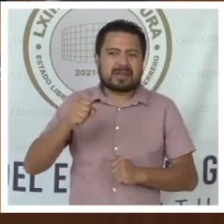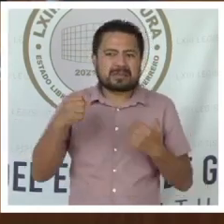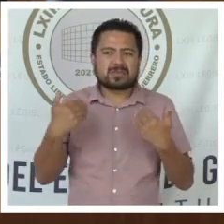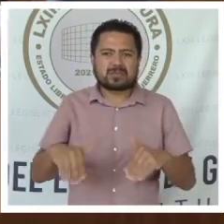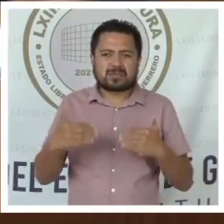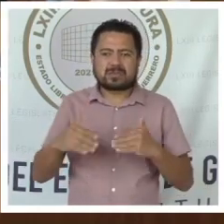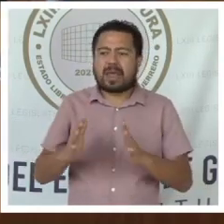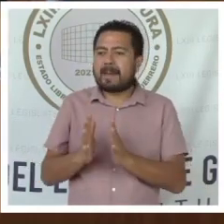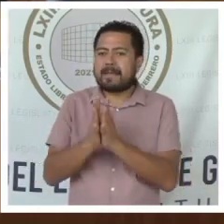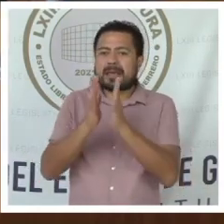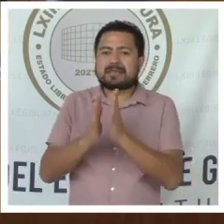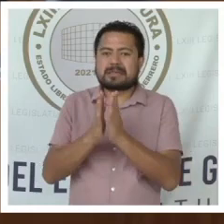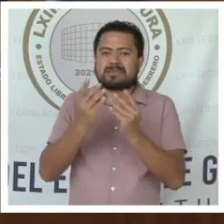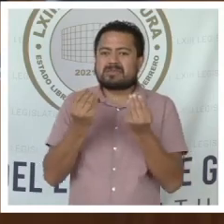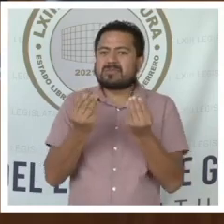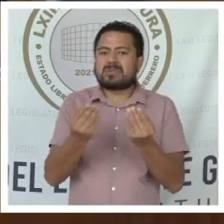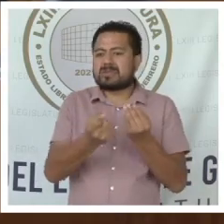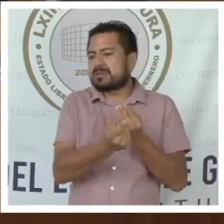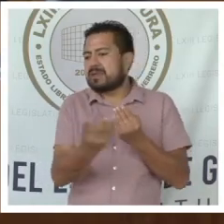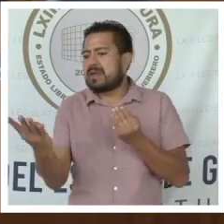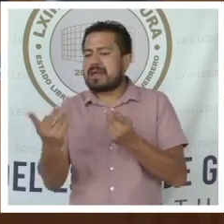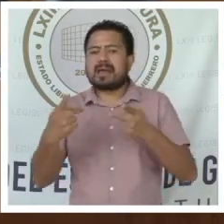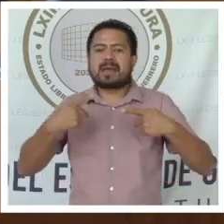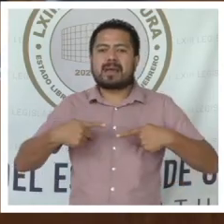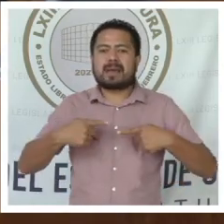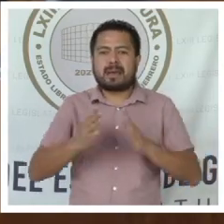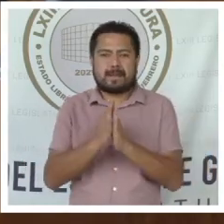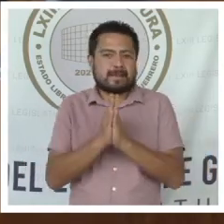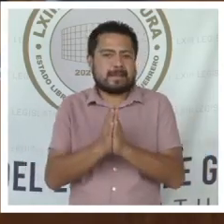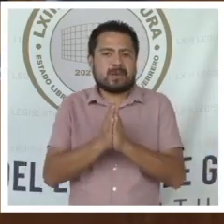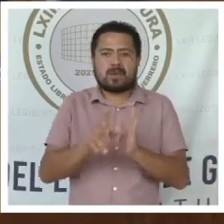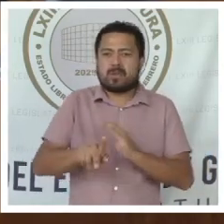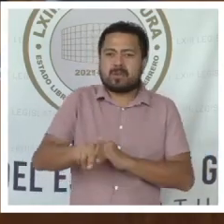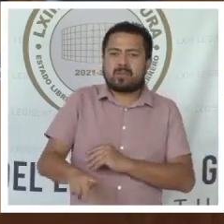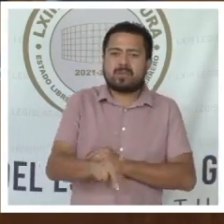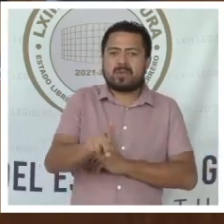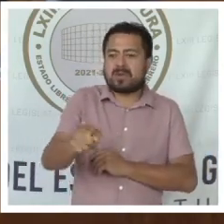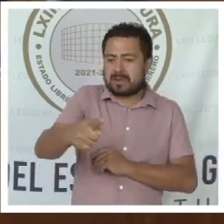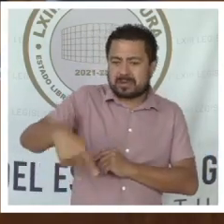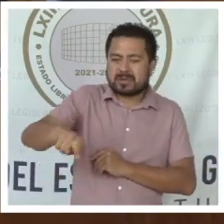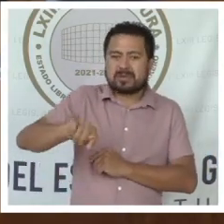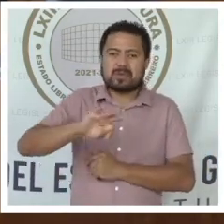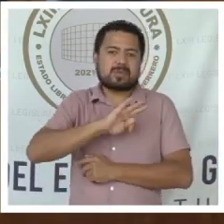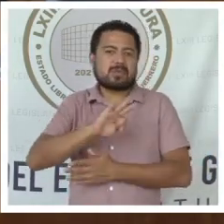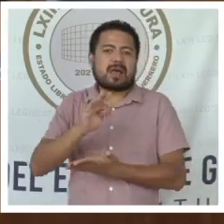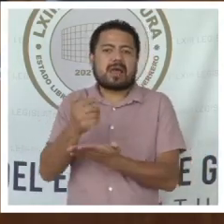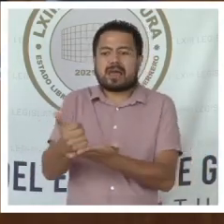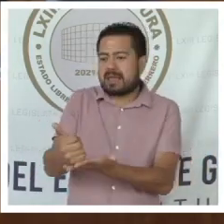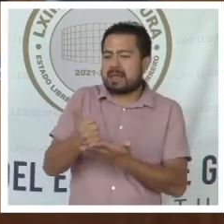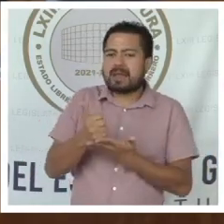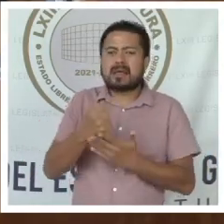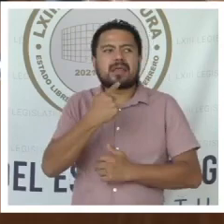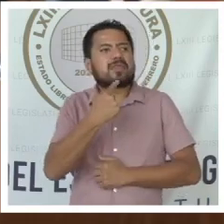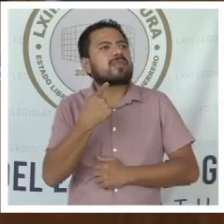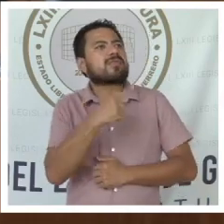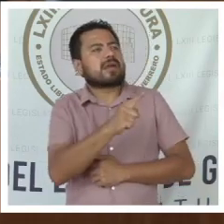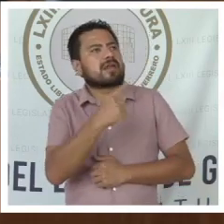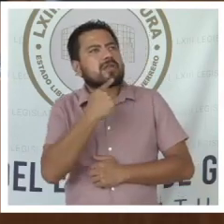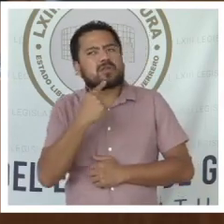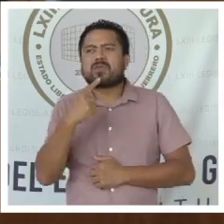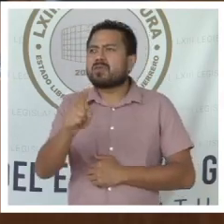donde participa mucha gente y le pedimos al pueblo que también nos ayude para que denuncie en dónde